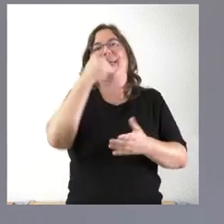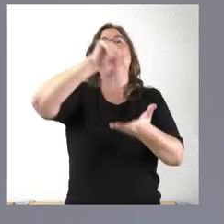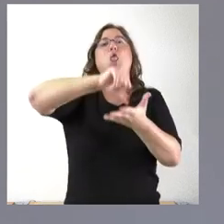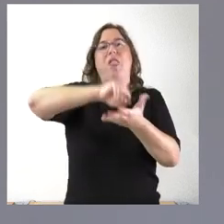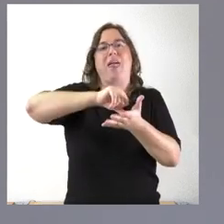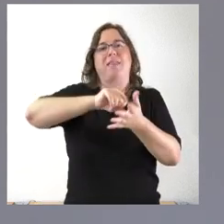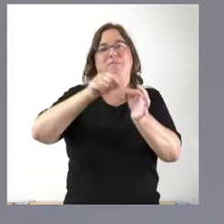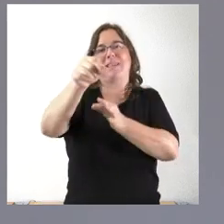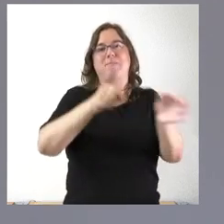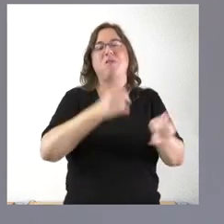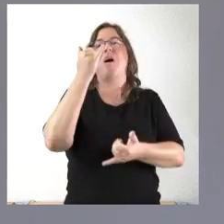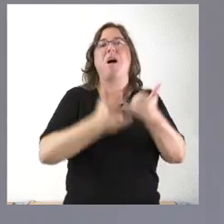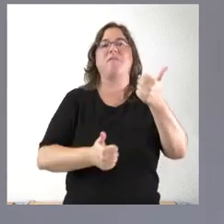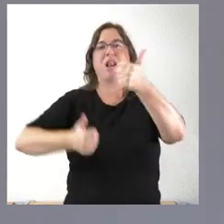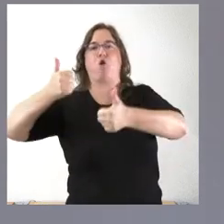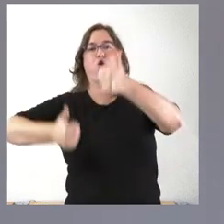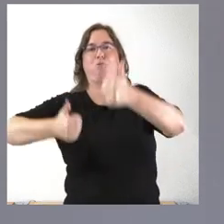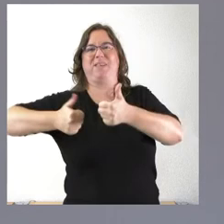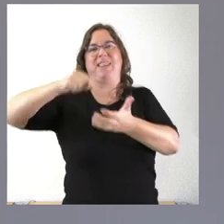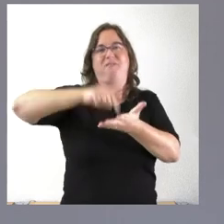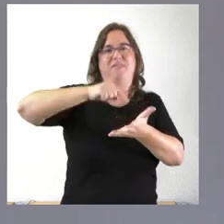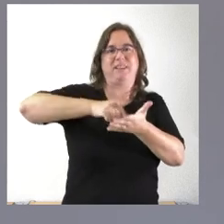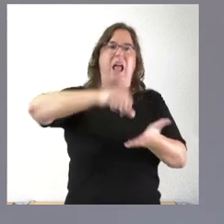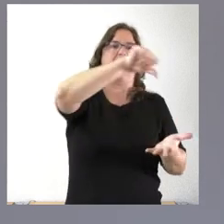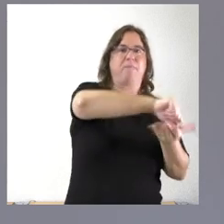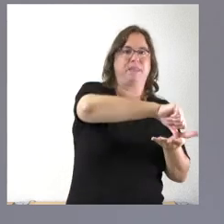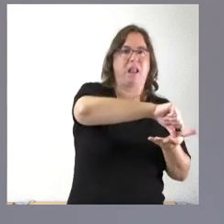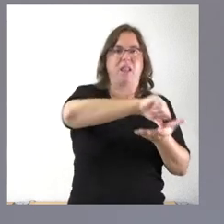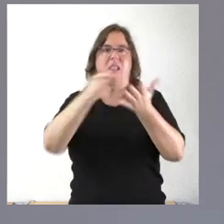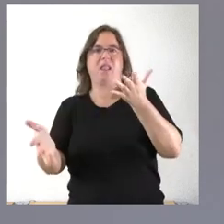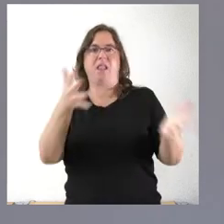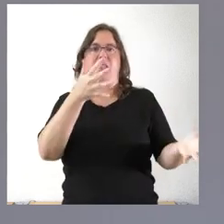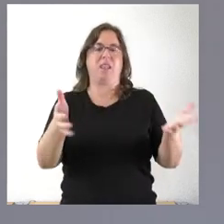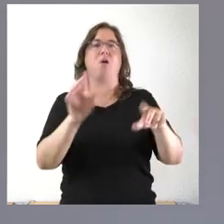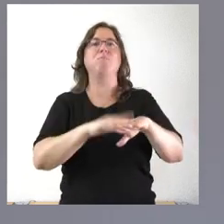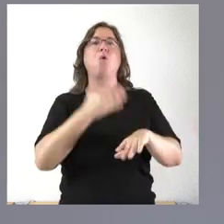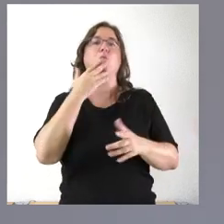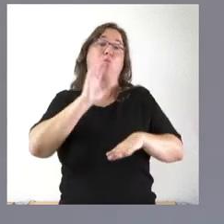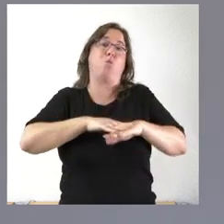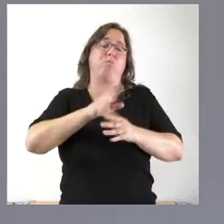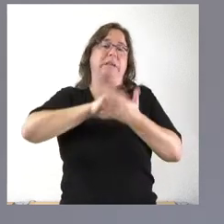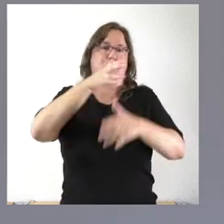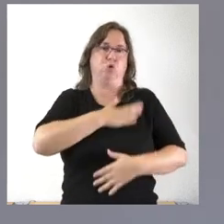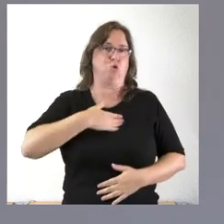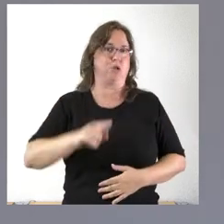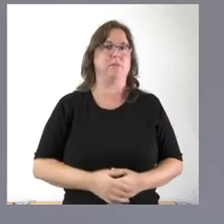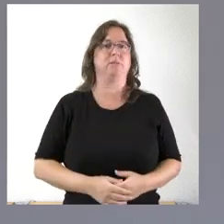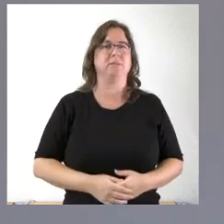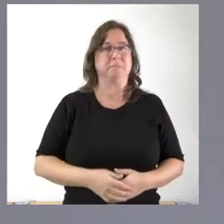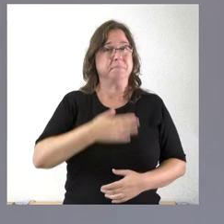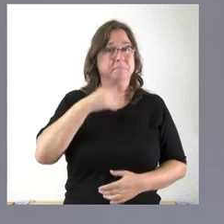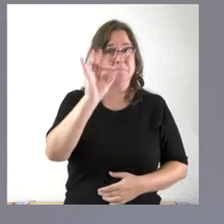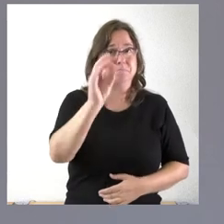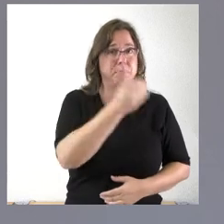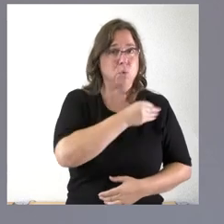tamaño, pues entren en competencia fiscal con la capital de provincia por una actuación de la Junta de Castilla y León. Creo que era esa un poco la pregunta